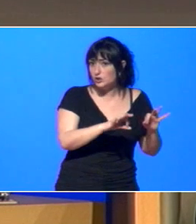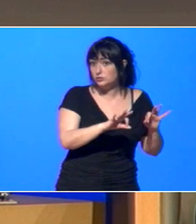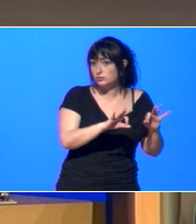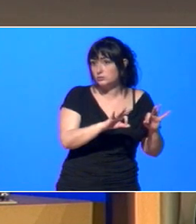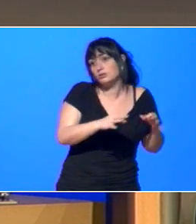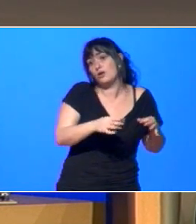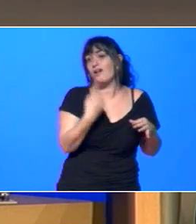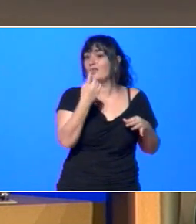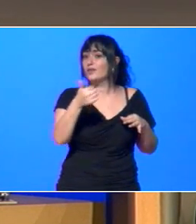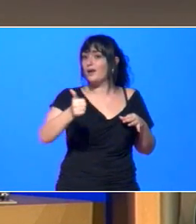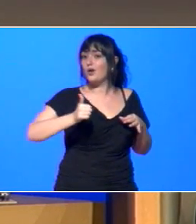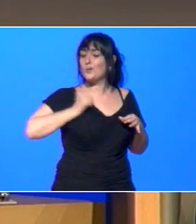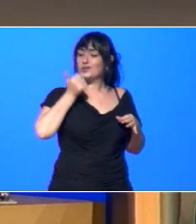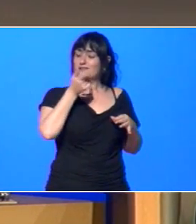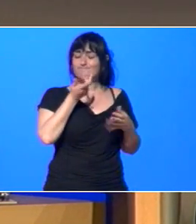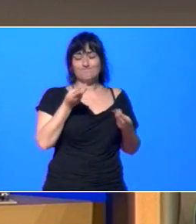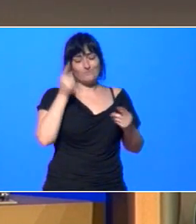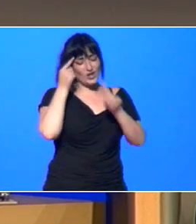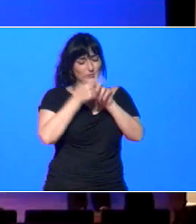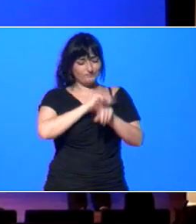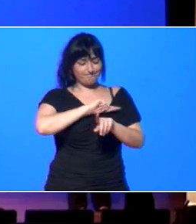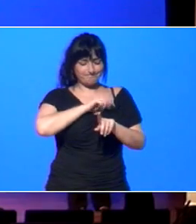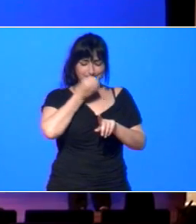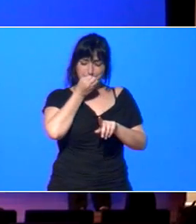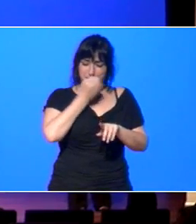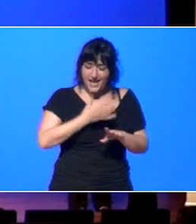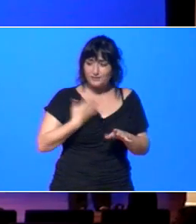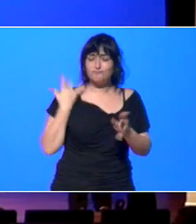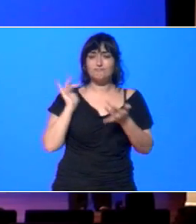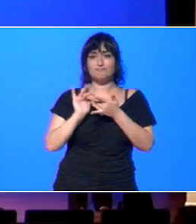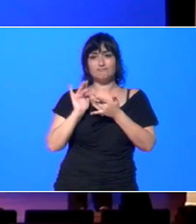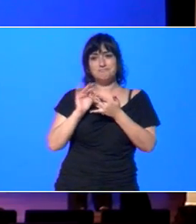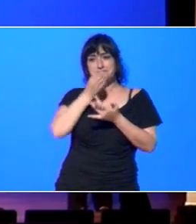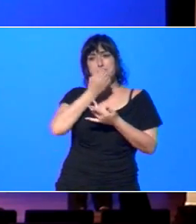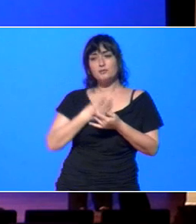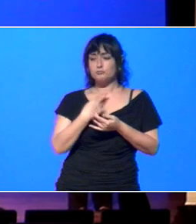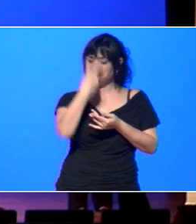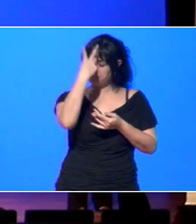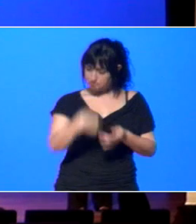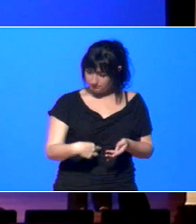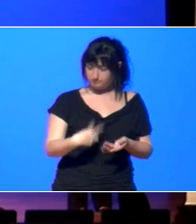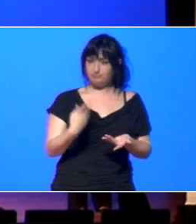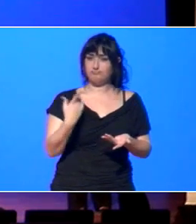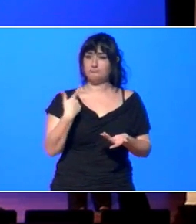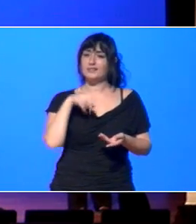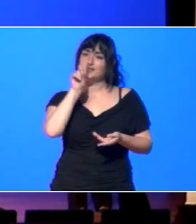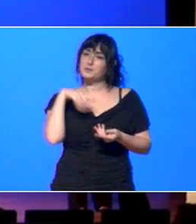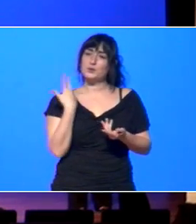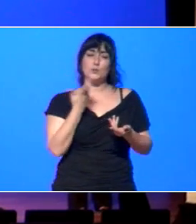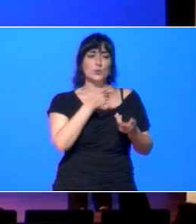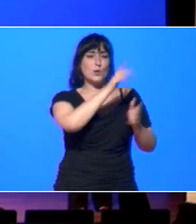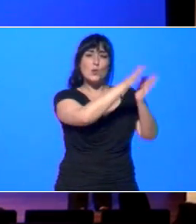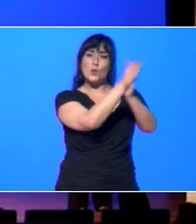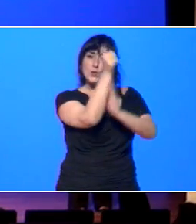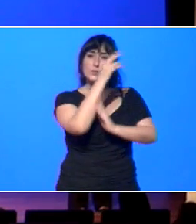las oportunidades de sentirse bien tratado, reconocido, valorado, estimado por sus compañeros y,